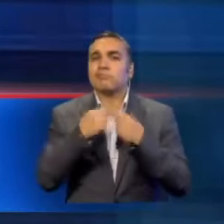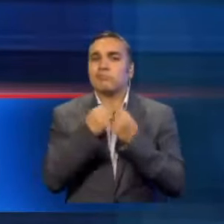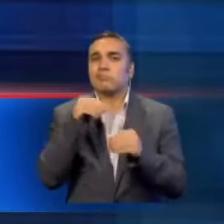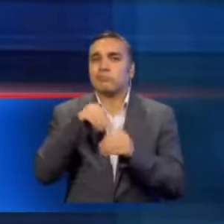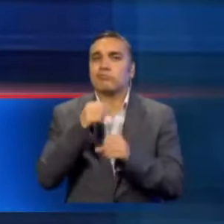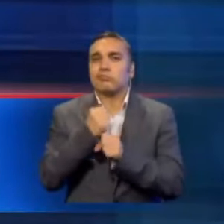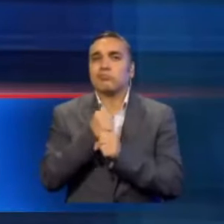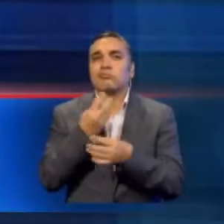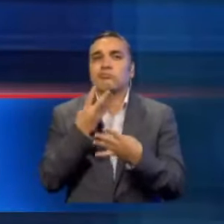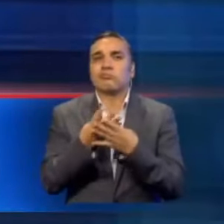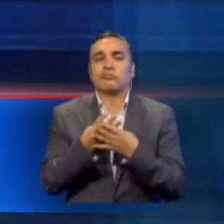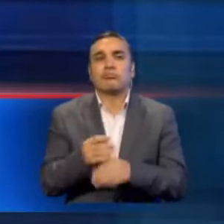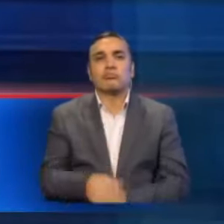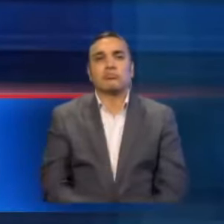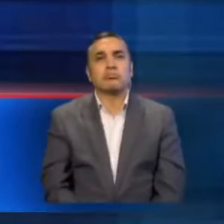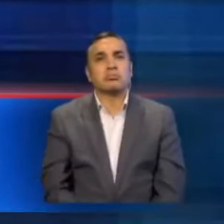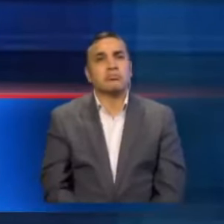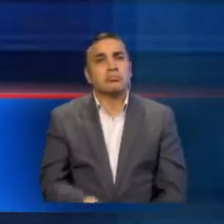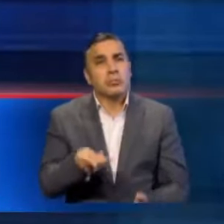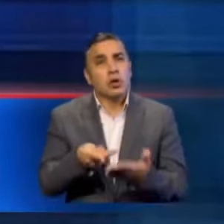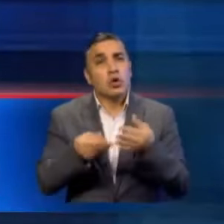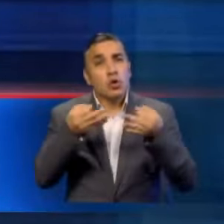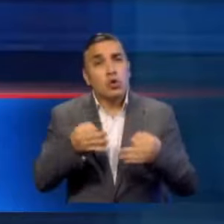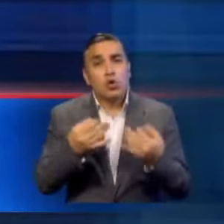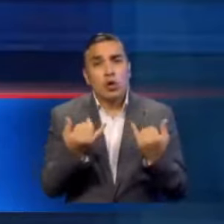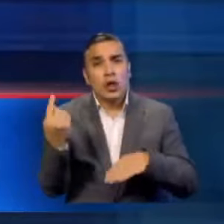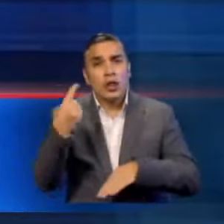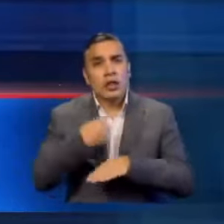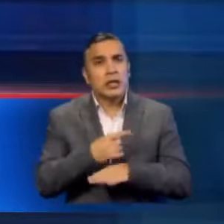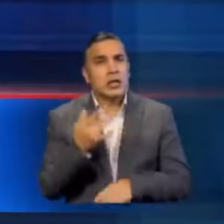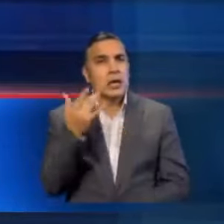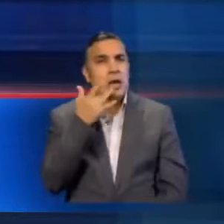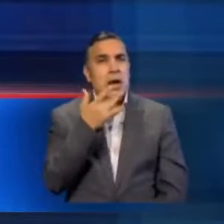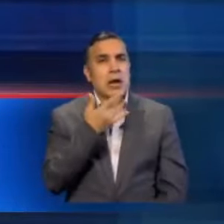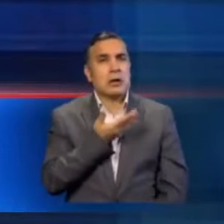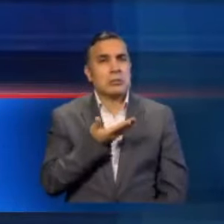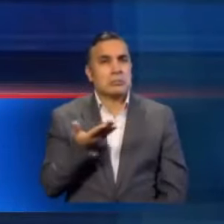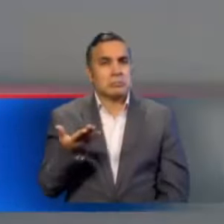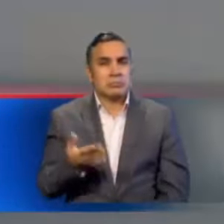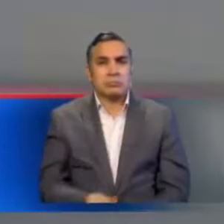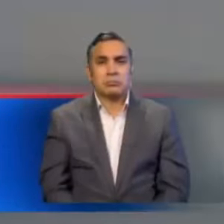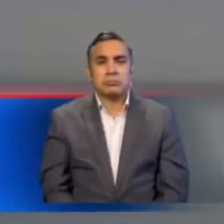las cárceles hayan ocurrido justo en estos días.